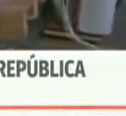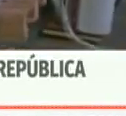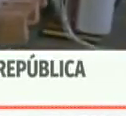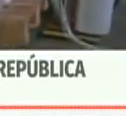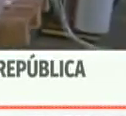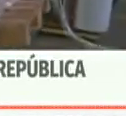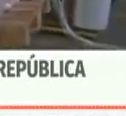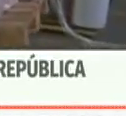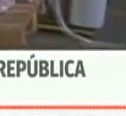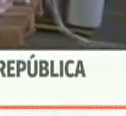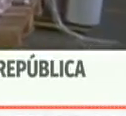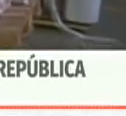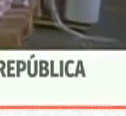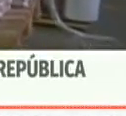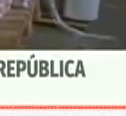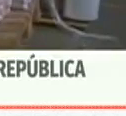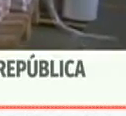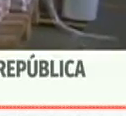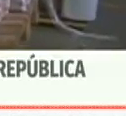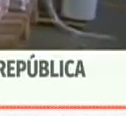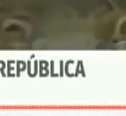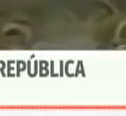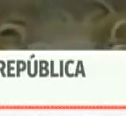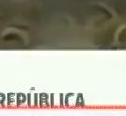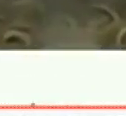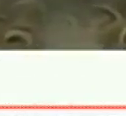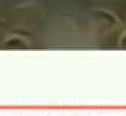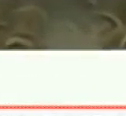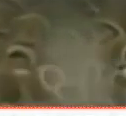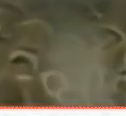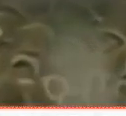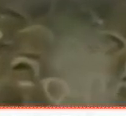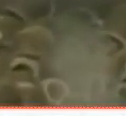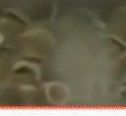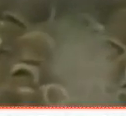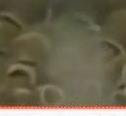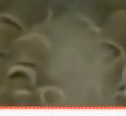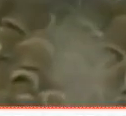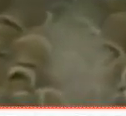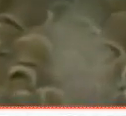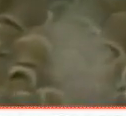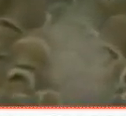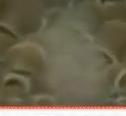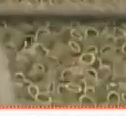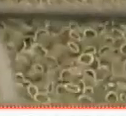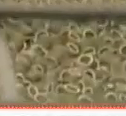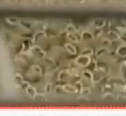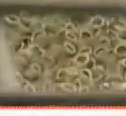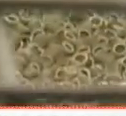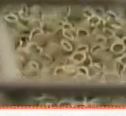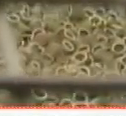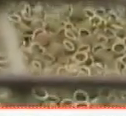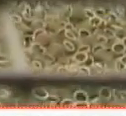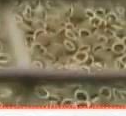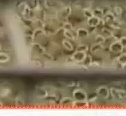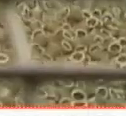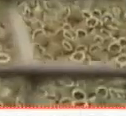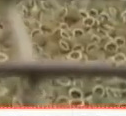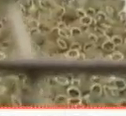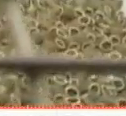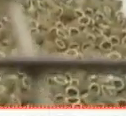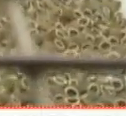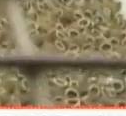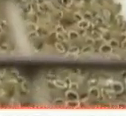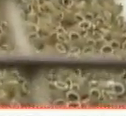CLAC son producidas en esta industria de pastas Capri, y les doy las gracias por su empeño productivo.